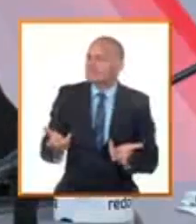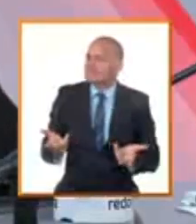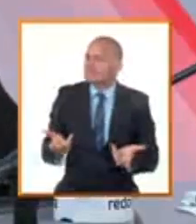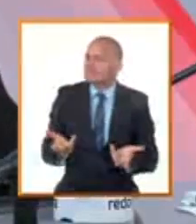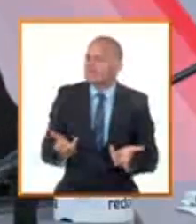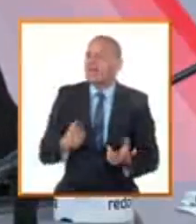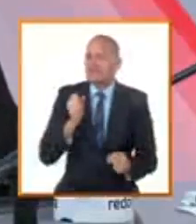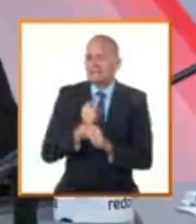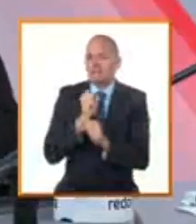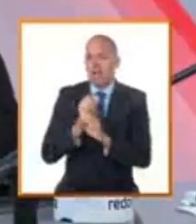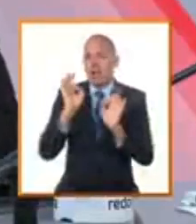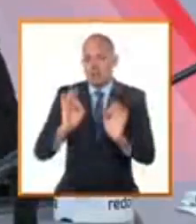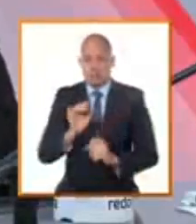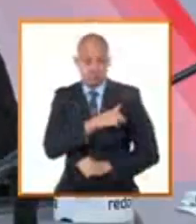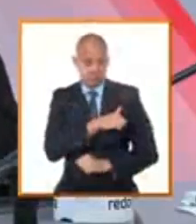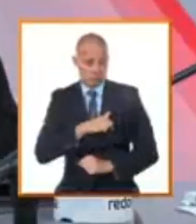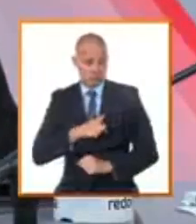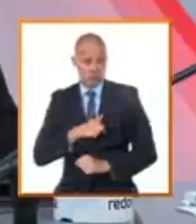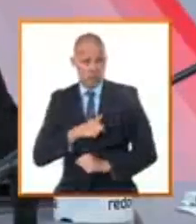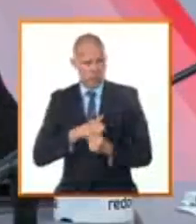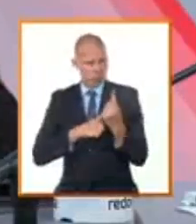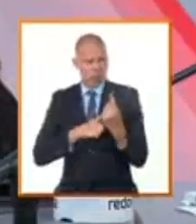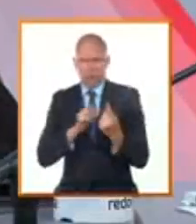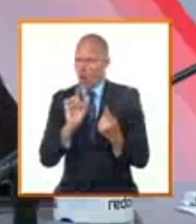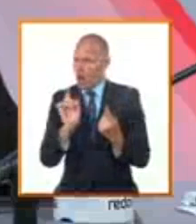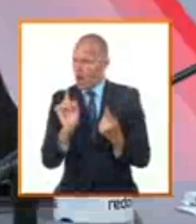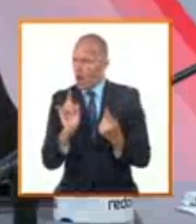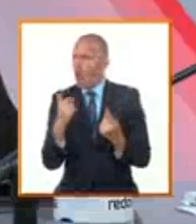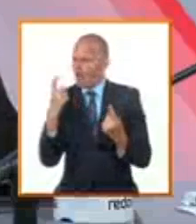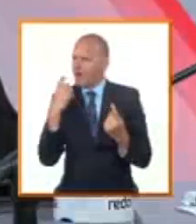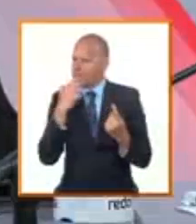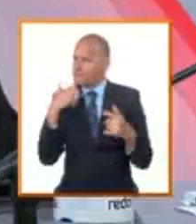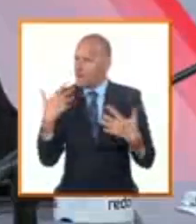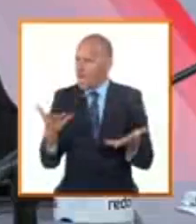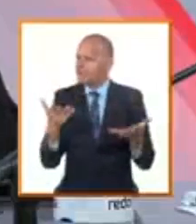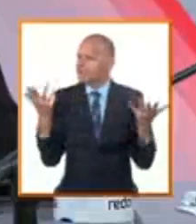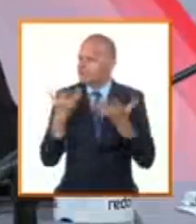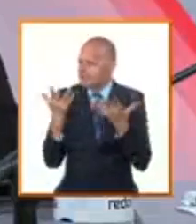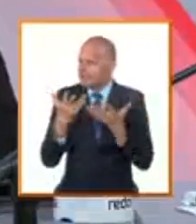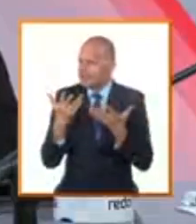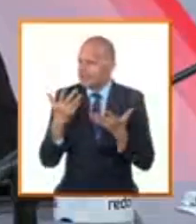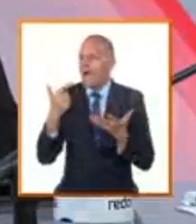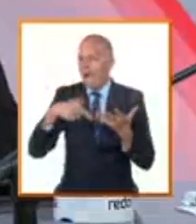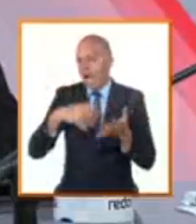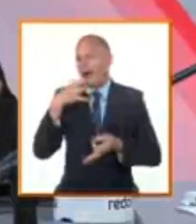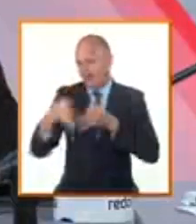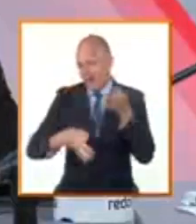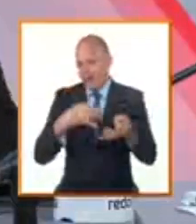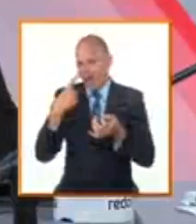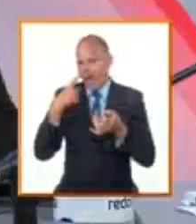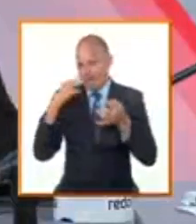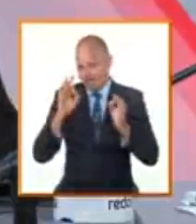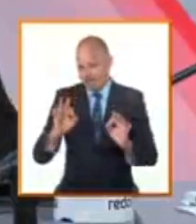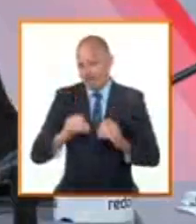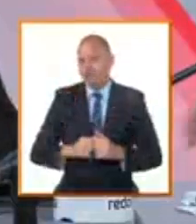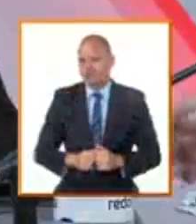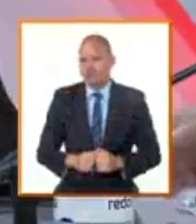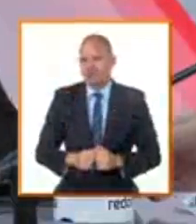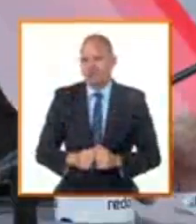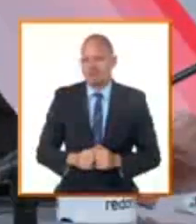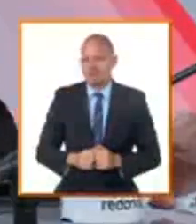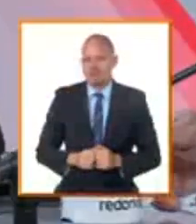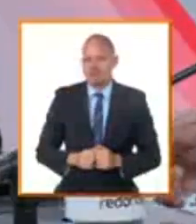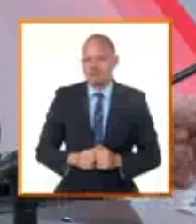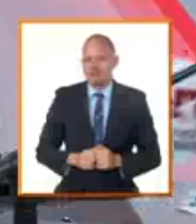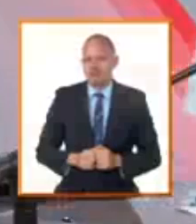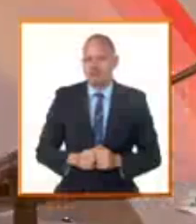trabajo del Ministerio del Interior, sino también el trabajo en nuestras fronteras. De eso hablamos ahora en nuestra mesa redonda. Siga con